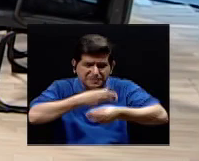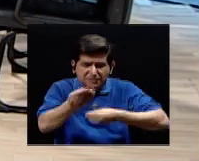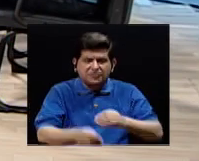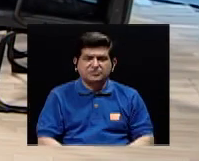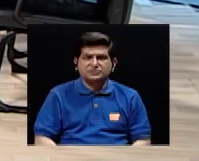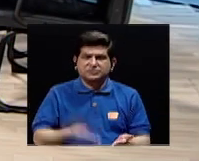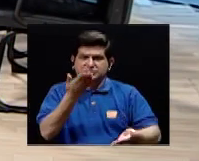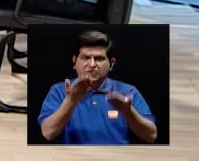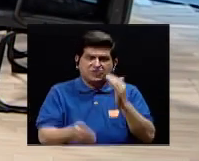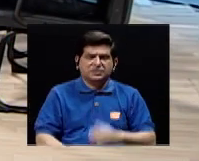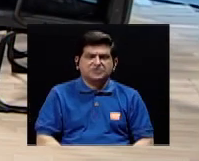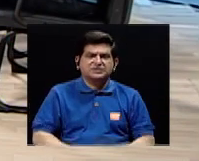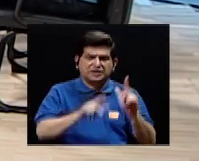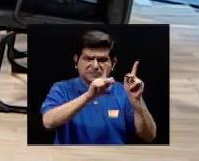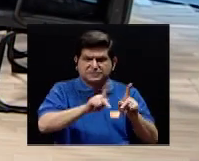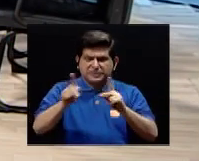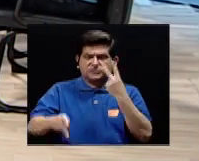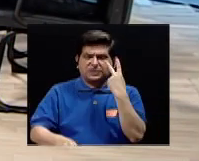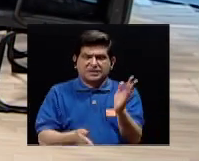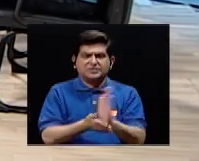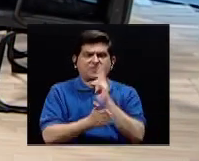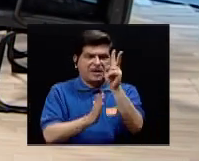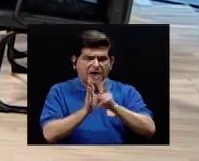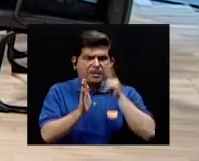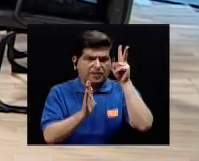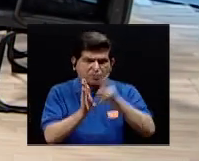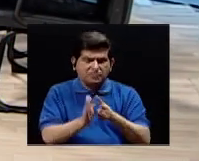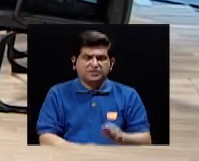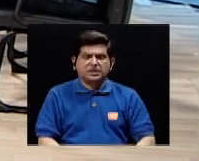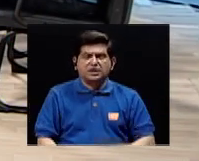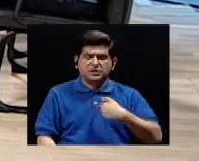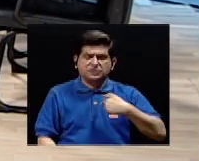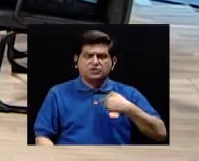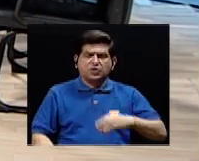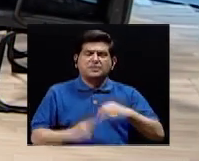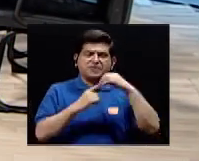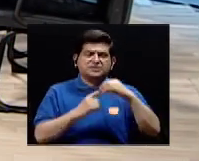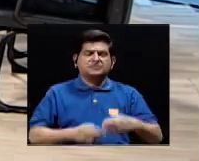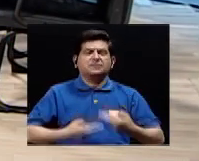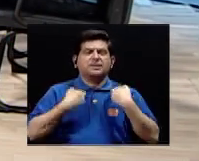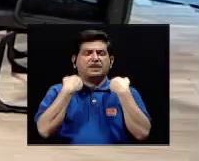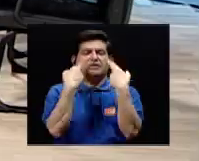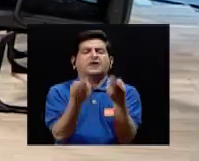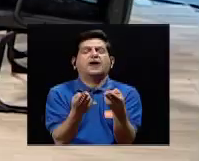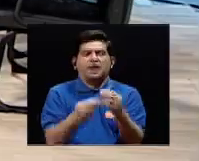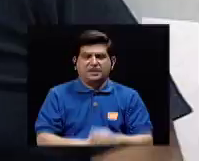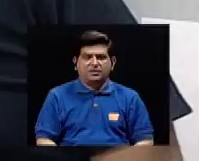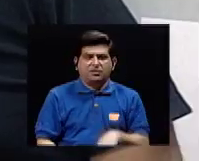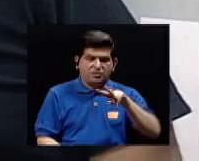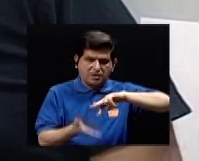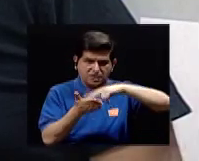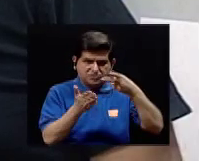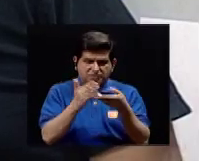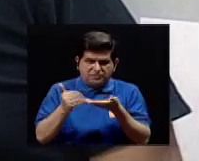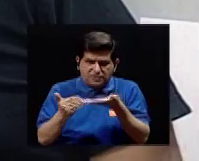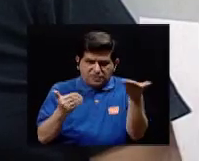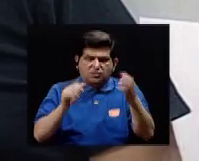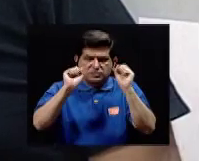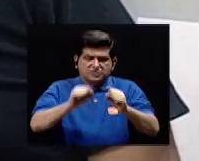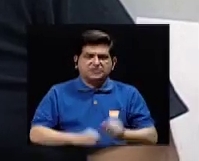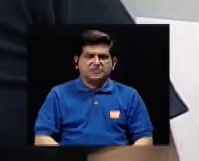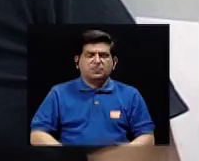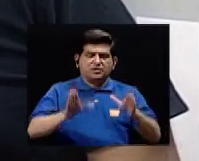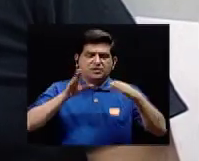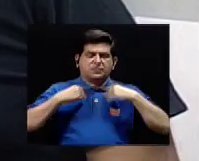las proyecciones y de que la gente vea el documental es como mi principal regalo, que esto se convierta en una cosa que pueda